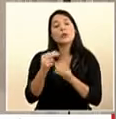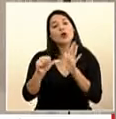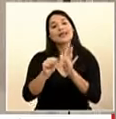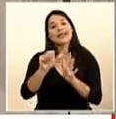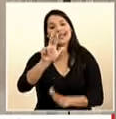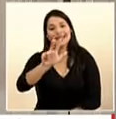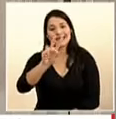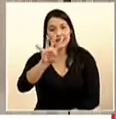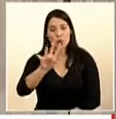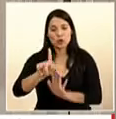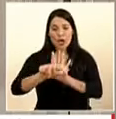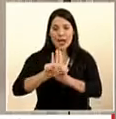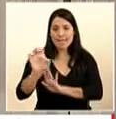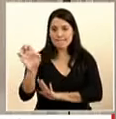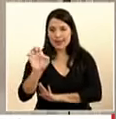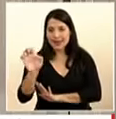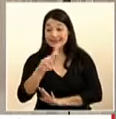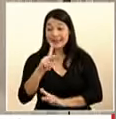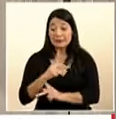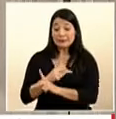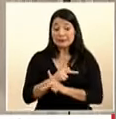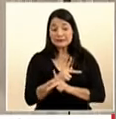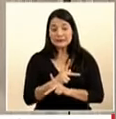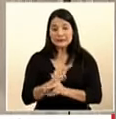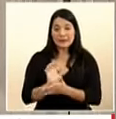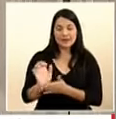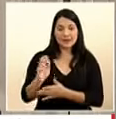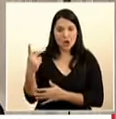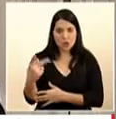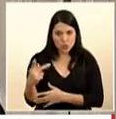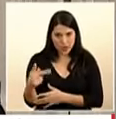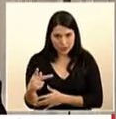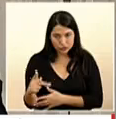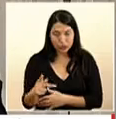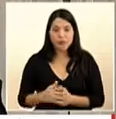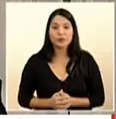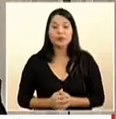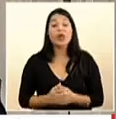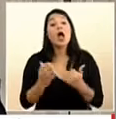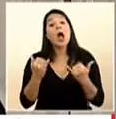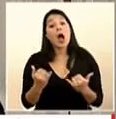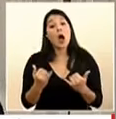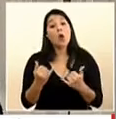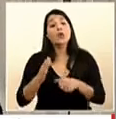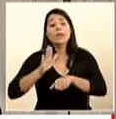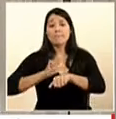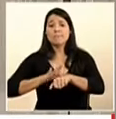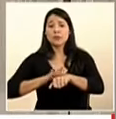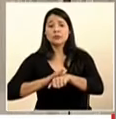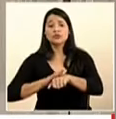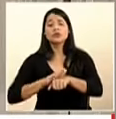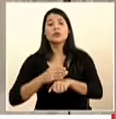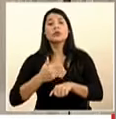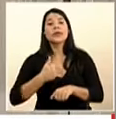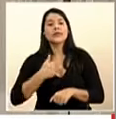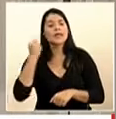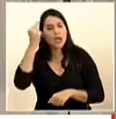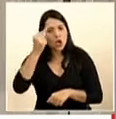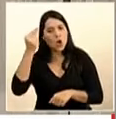emergencias y prevención del riesgo respecto a la potestad del poder ejecutivo de imponer restricciones